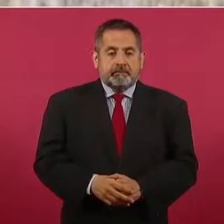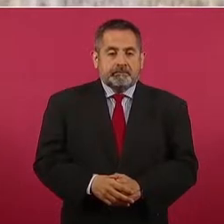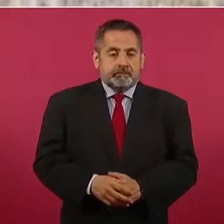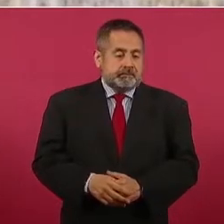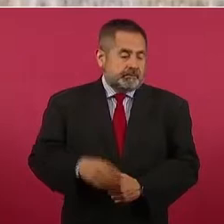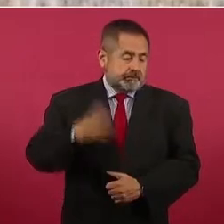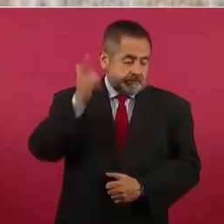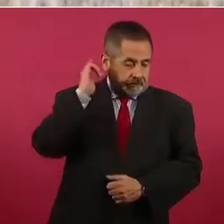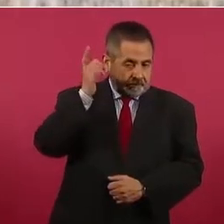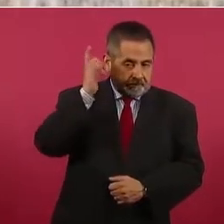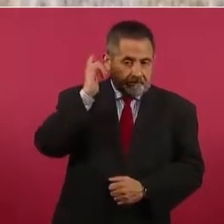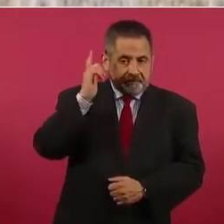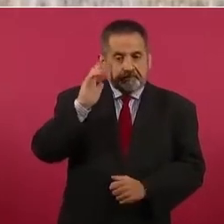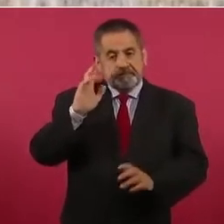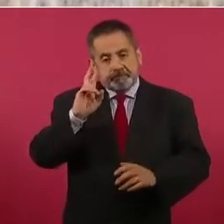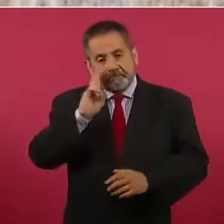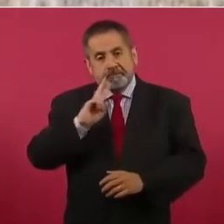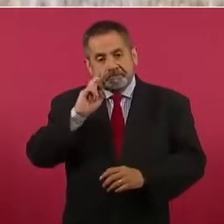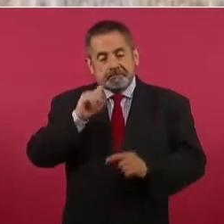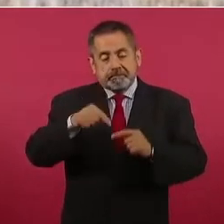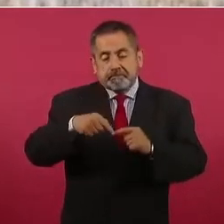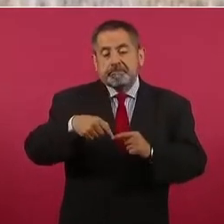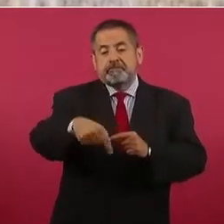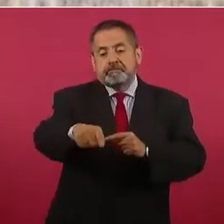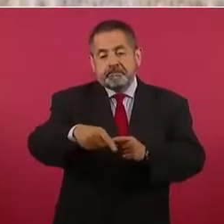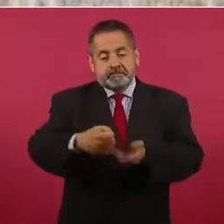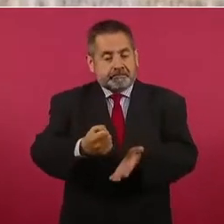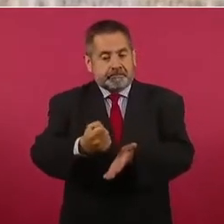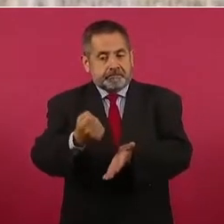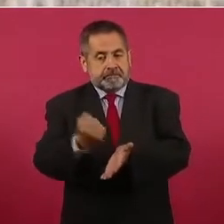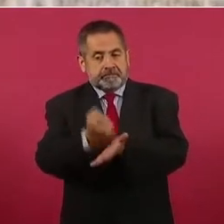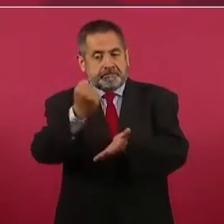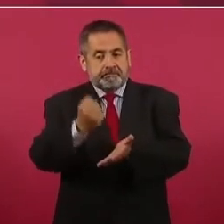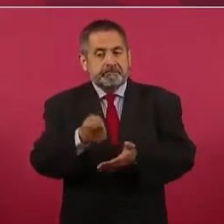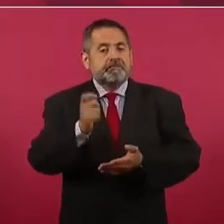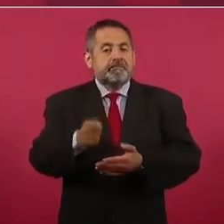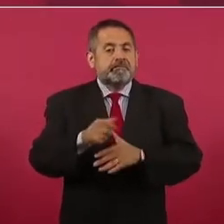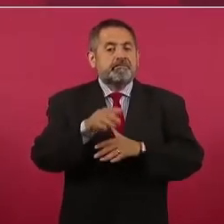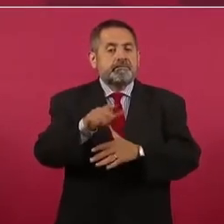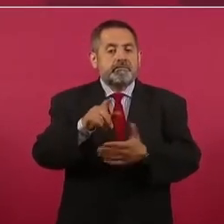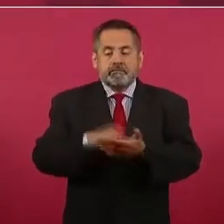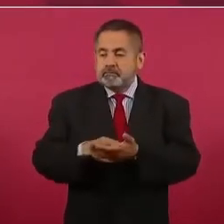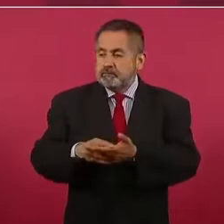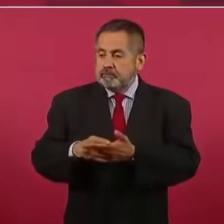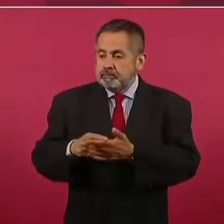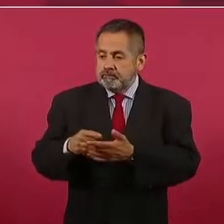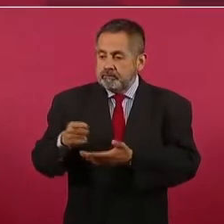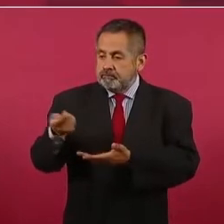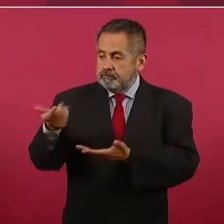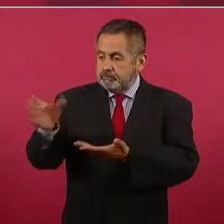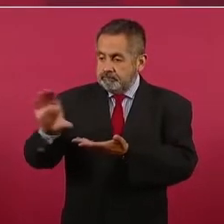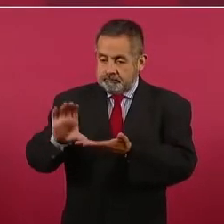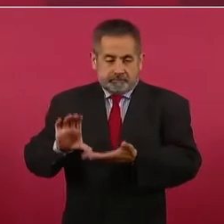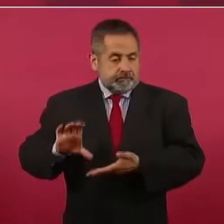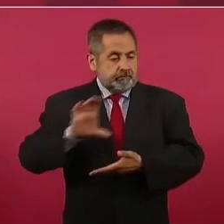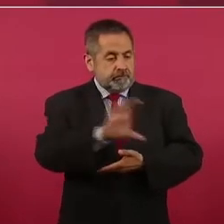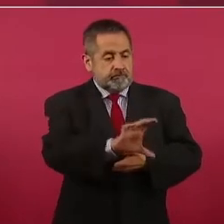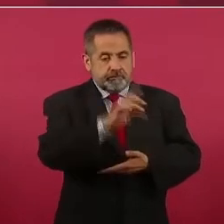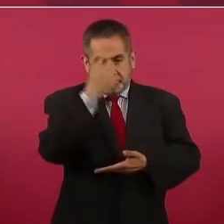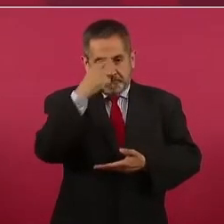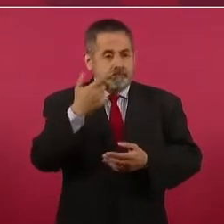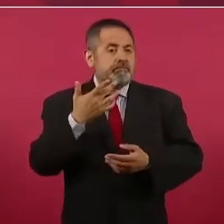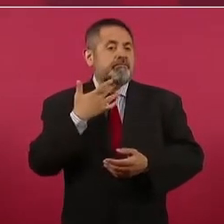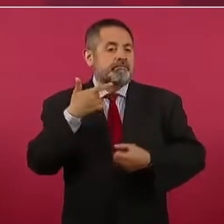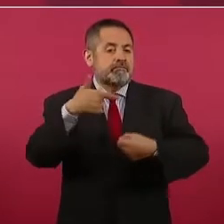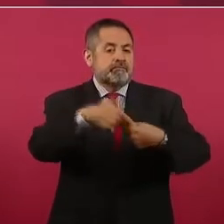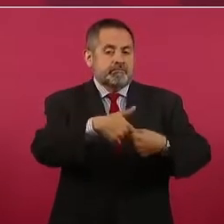Ojalá y pronto aprueben lo del subsidio. Hay un asunto de